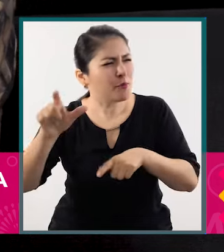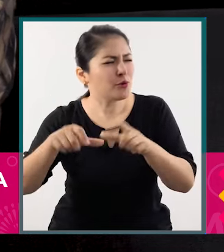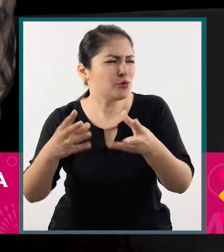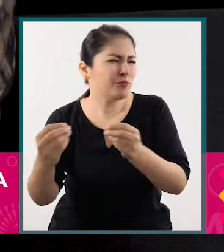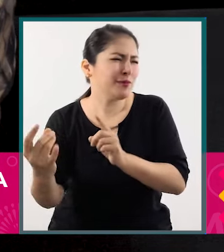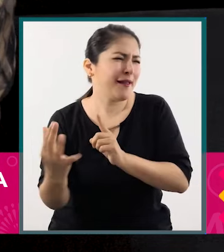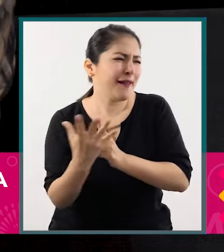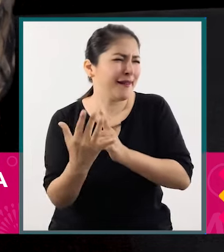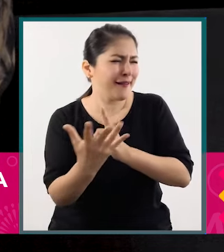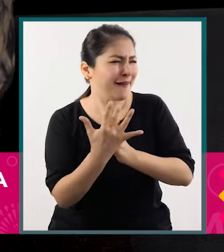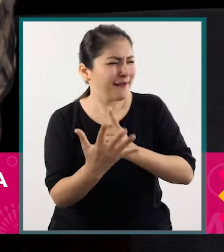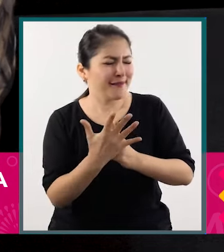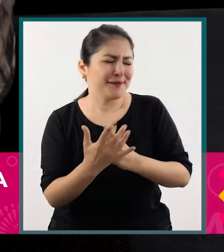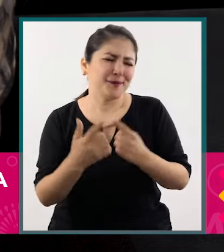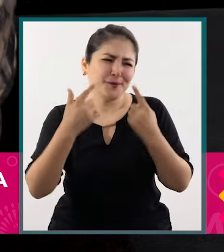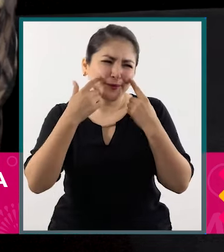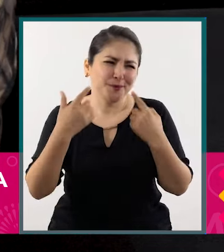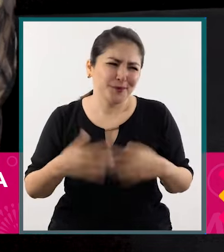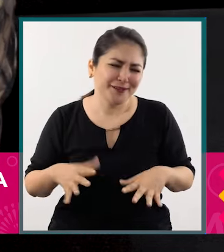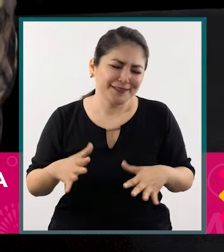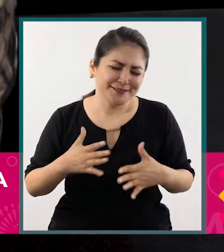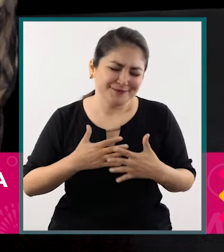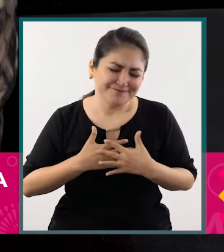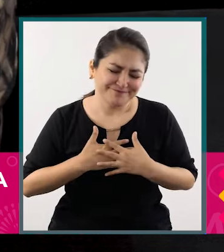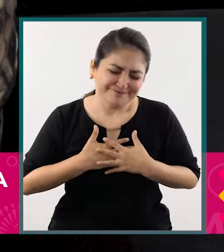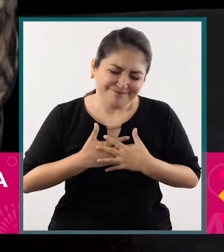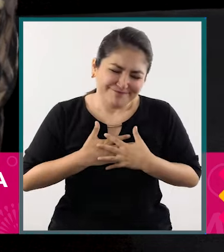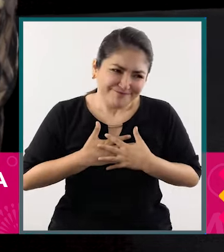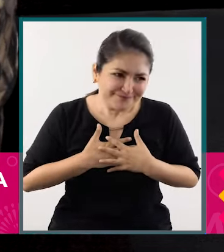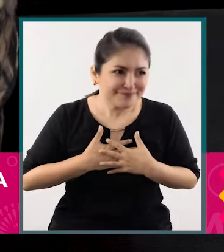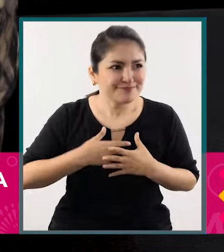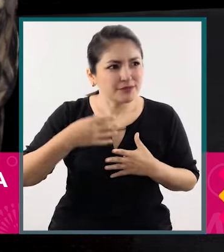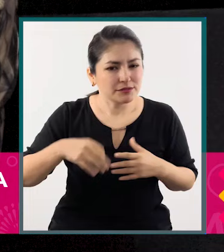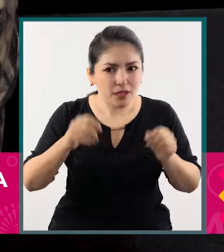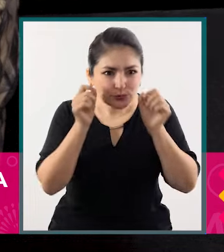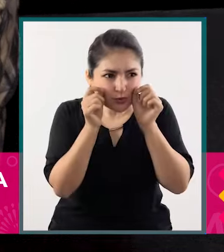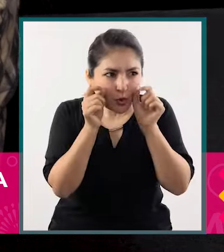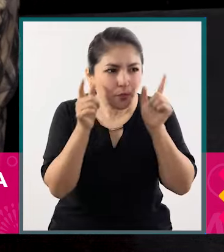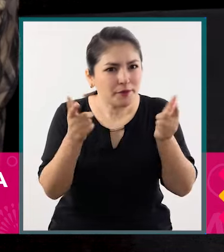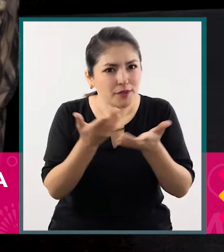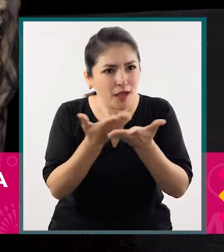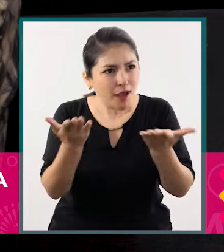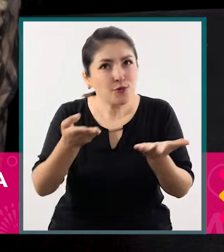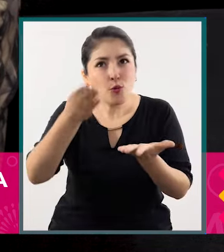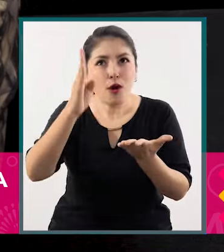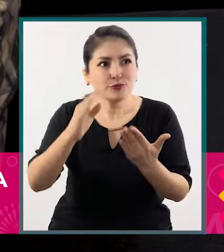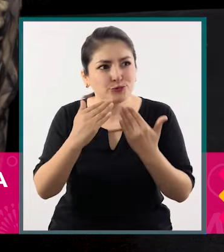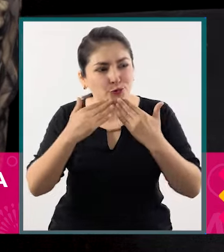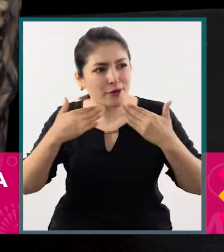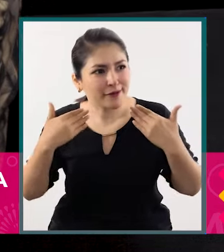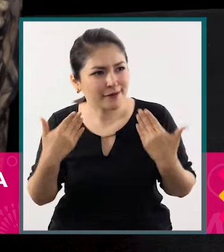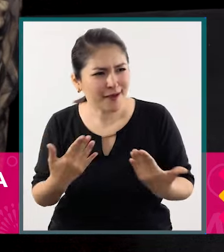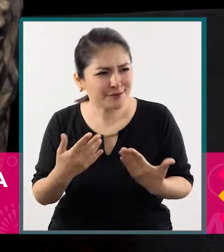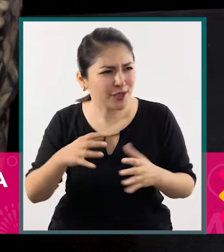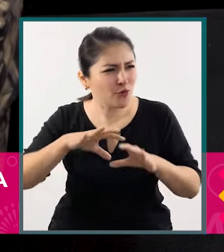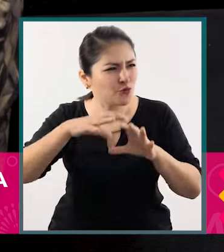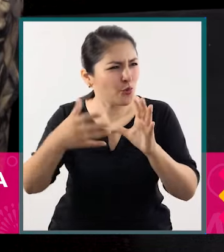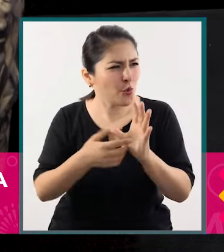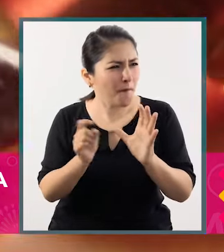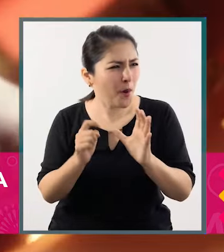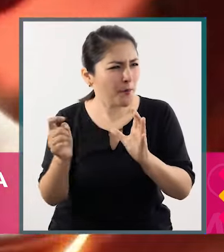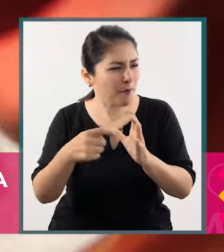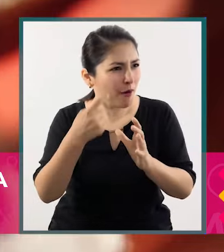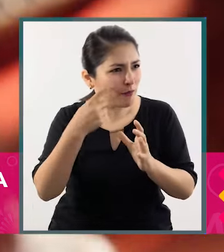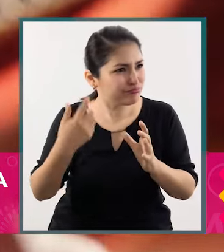queridos. Eso es algo que, bueno, que a mí me sorprende y agradecido de Dios que me dio esta oportunidad de llegar a tantos